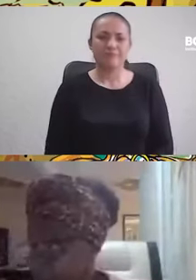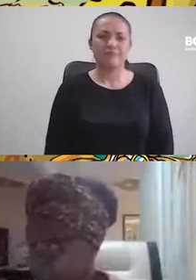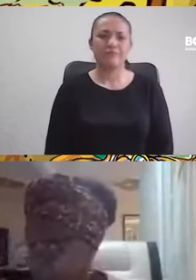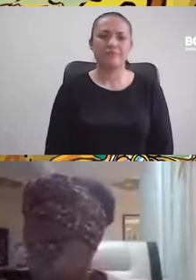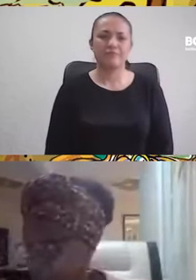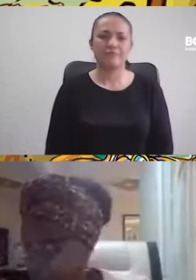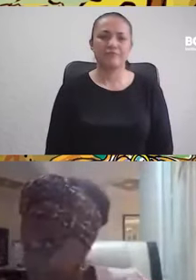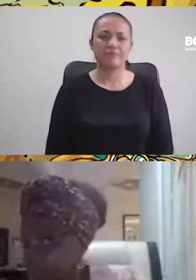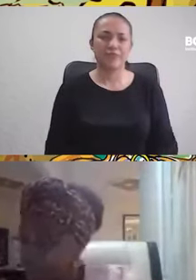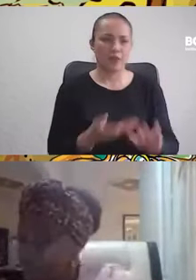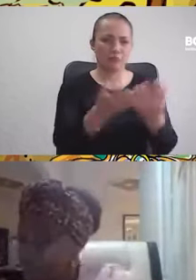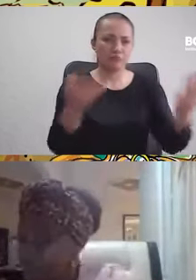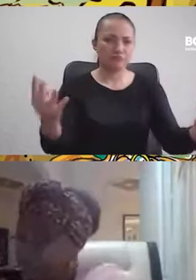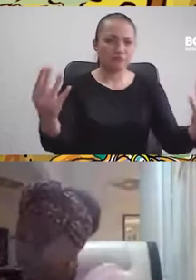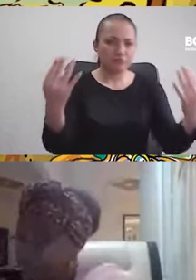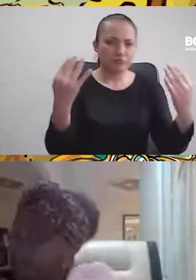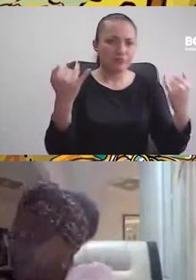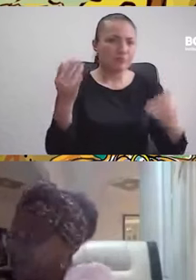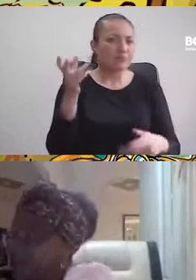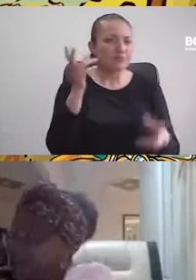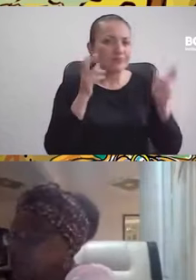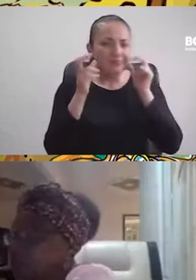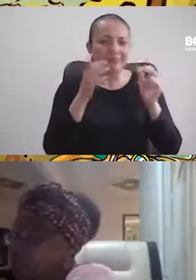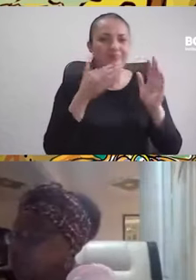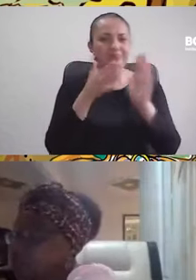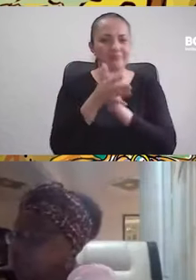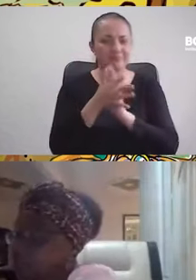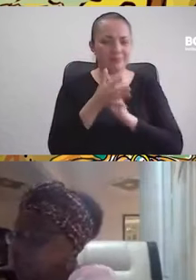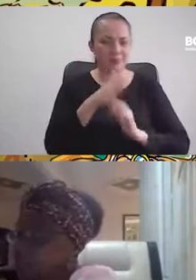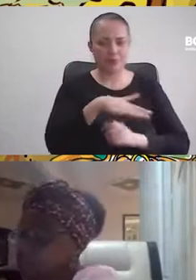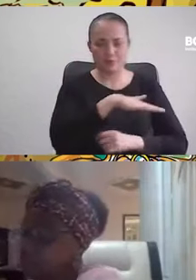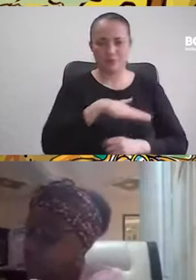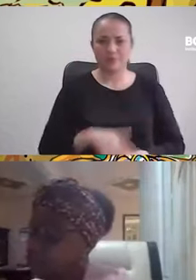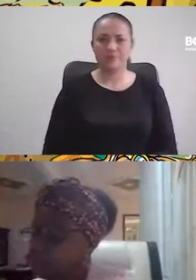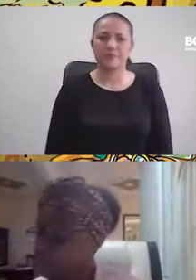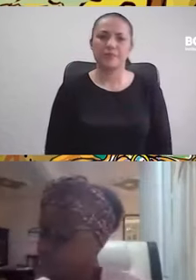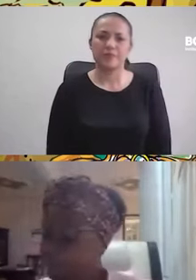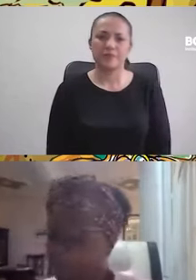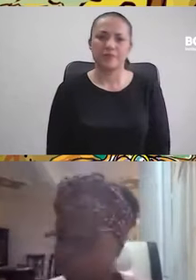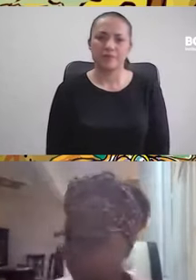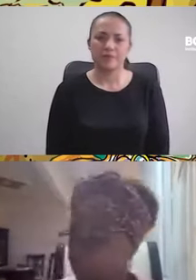escuchar lo que suto a tener para guatear en tarde de hoy.